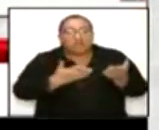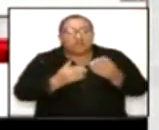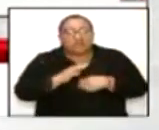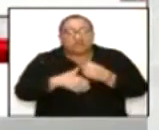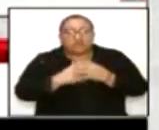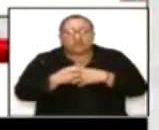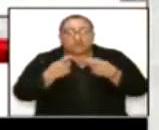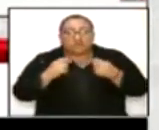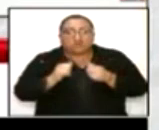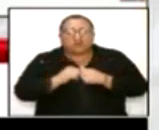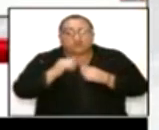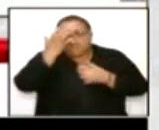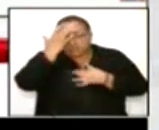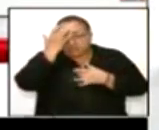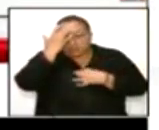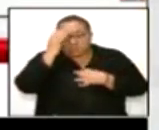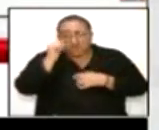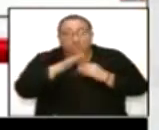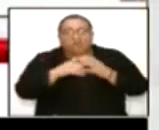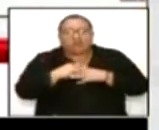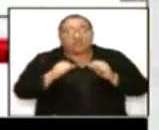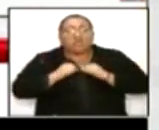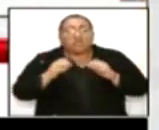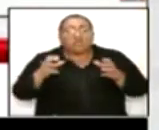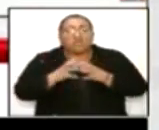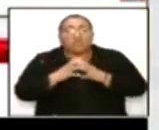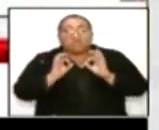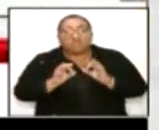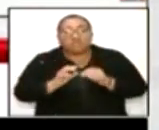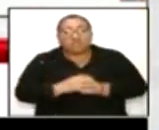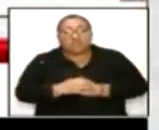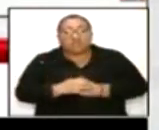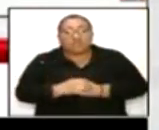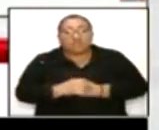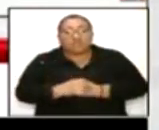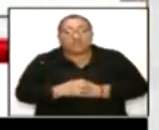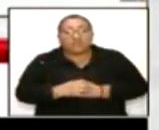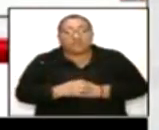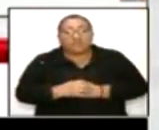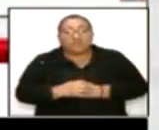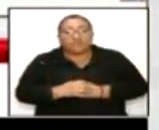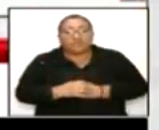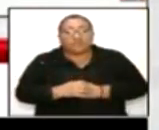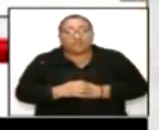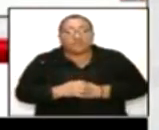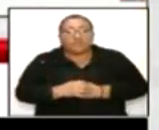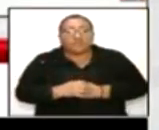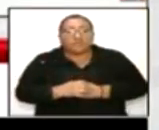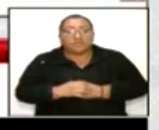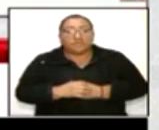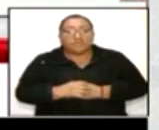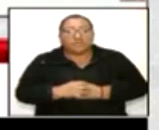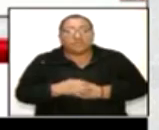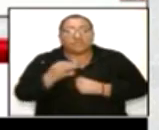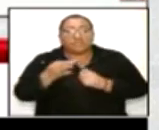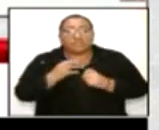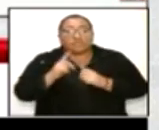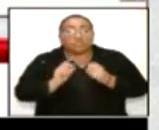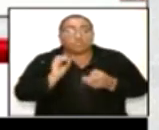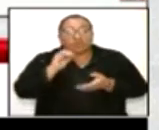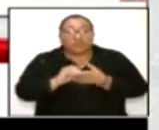para el tratamiento de las enfermedades y la rehabilitación de la misma. Además, como se ha señalado anteriormente, uno de